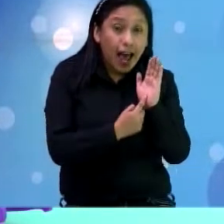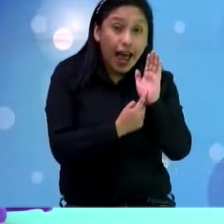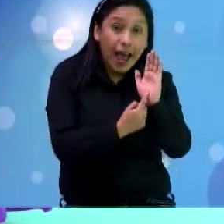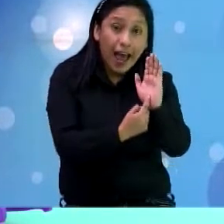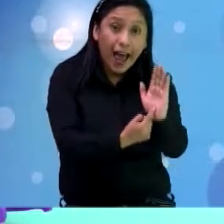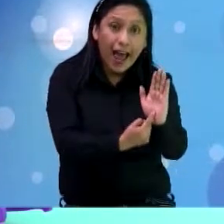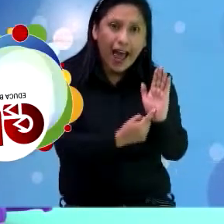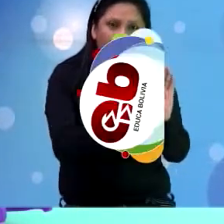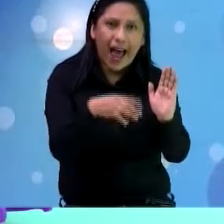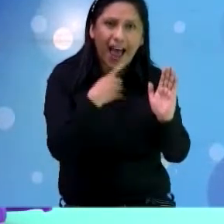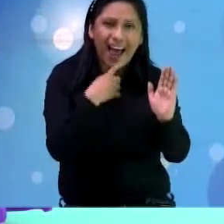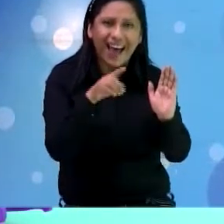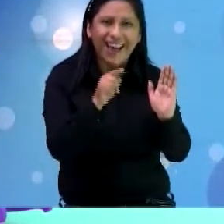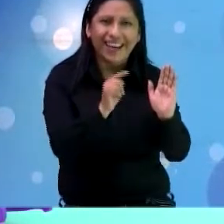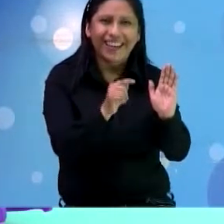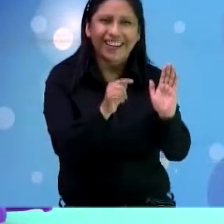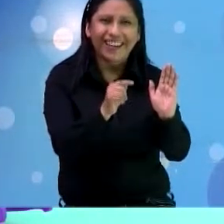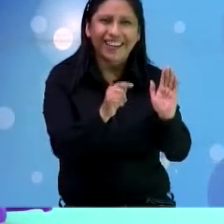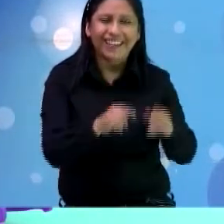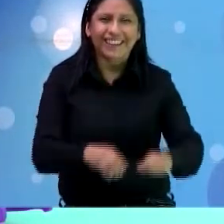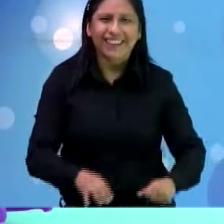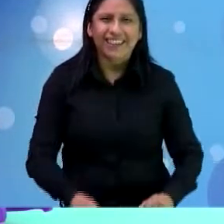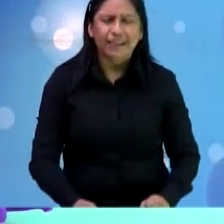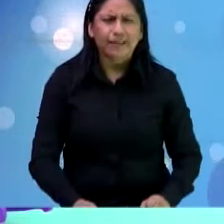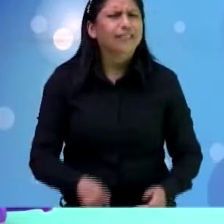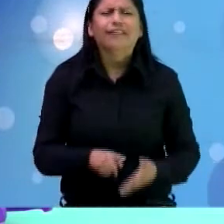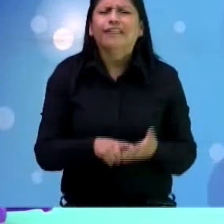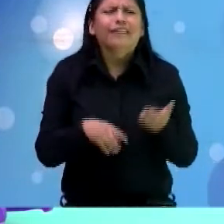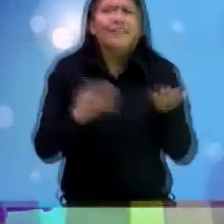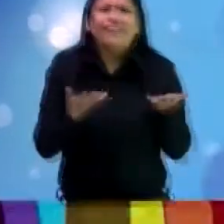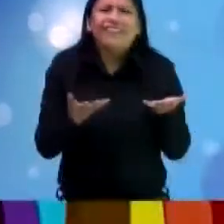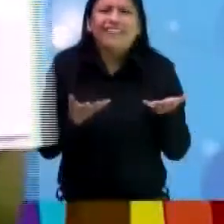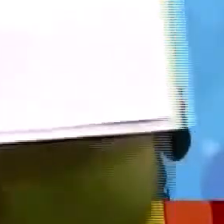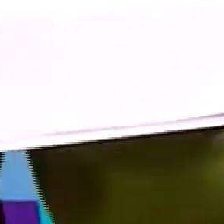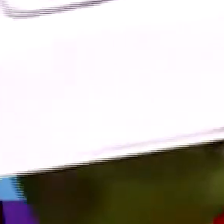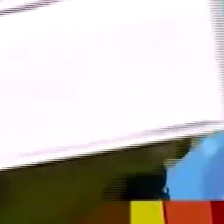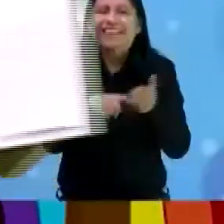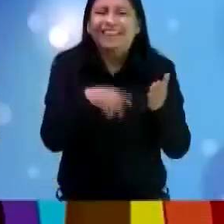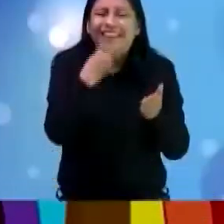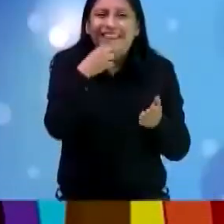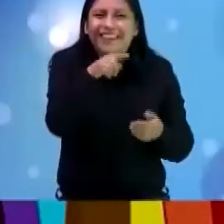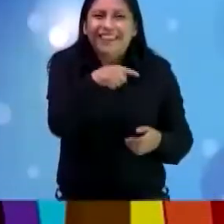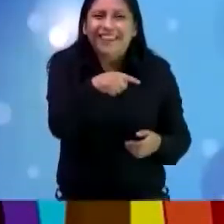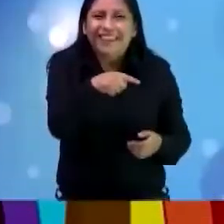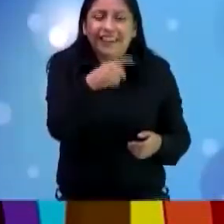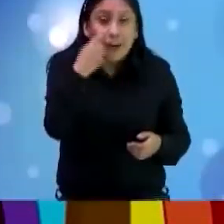Miren lo que encontré. ¿Qué es?